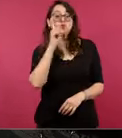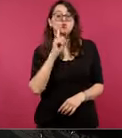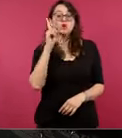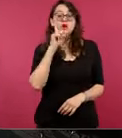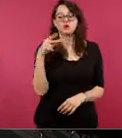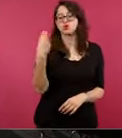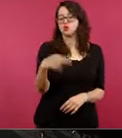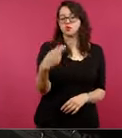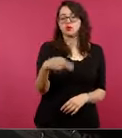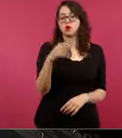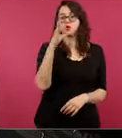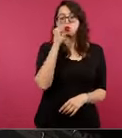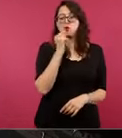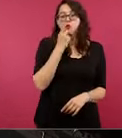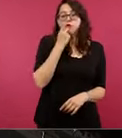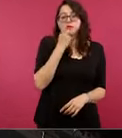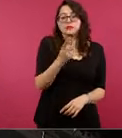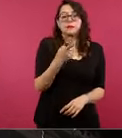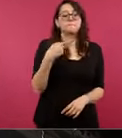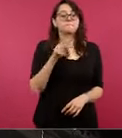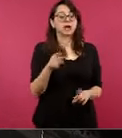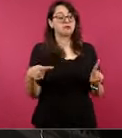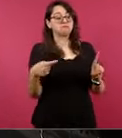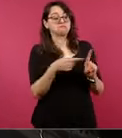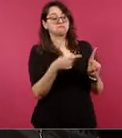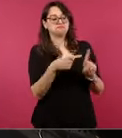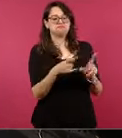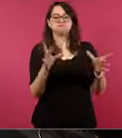de que hizo bien cuando